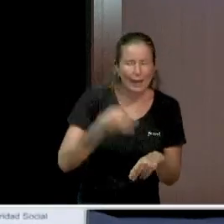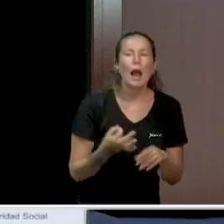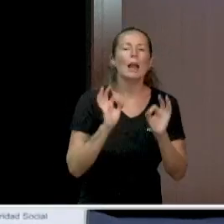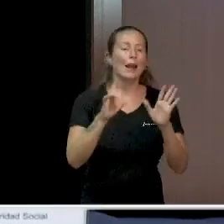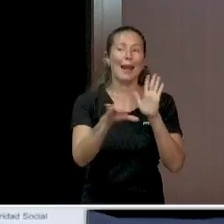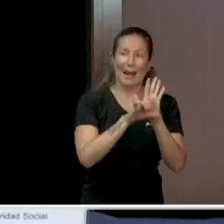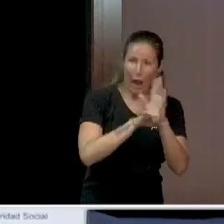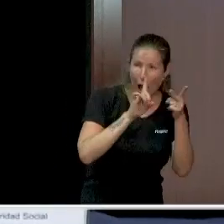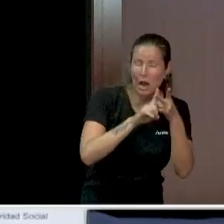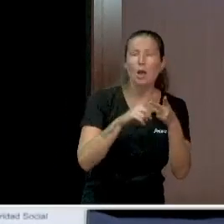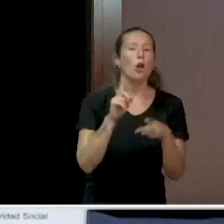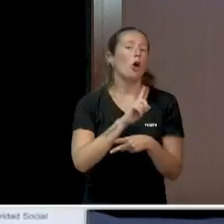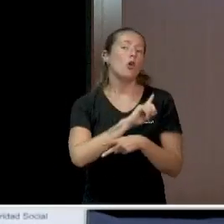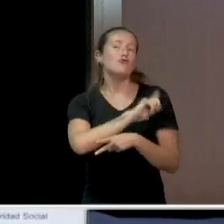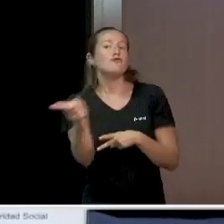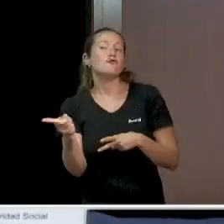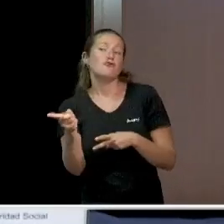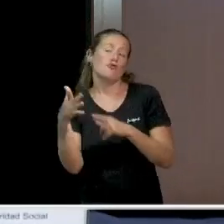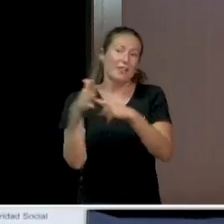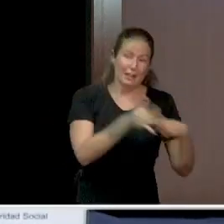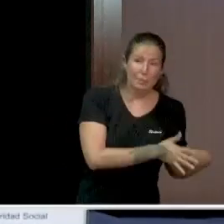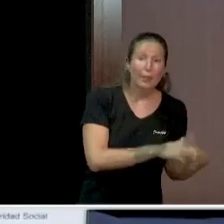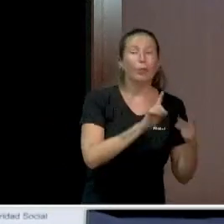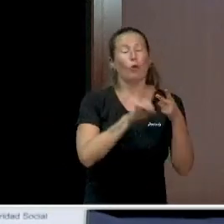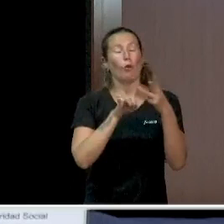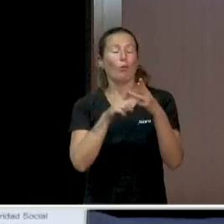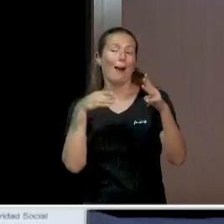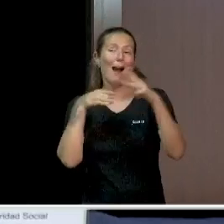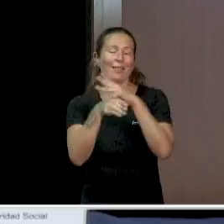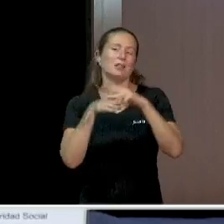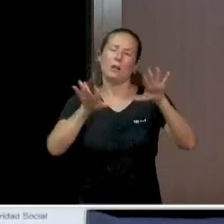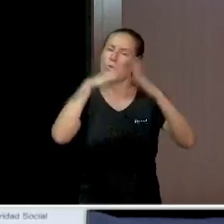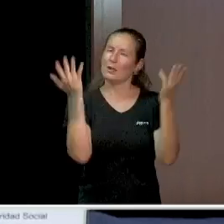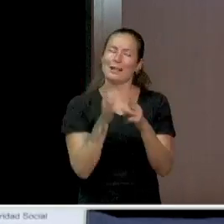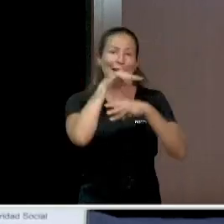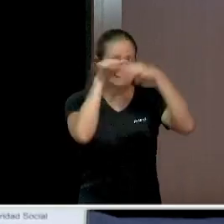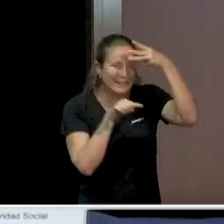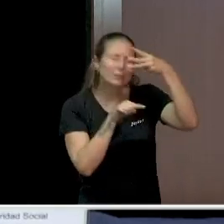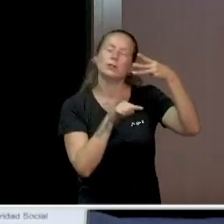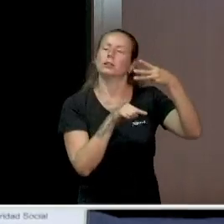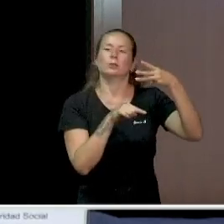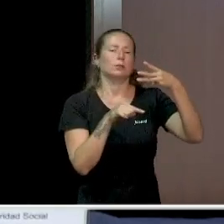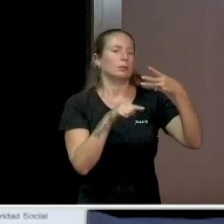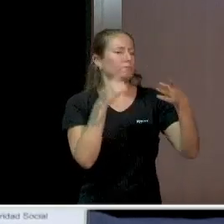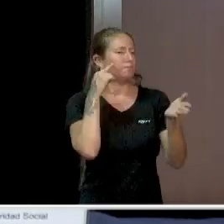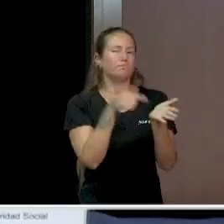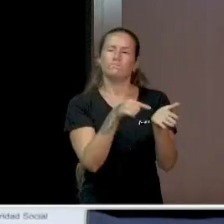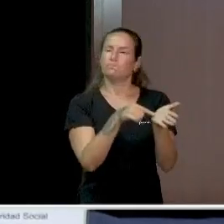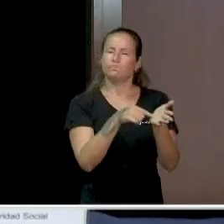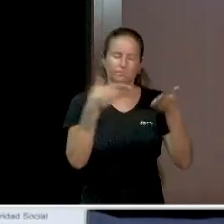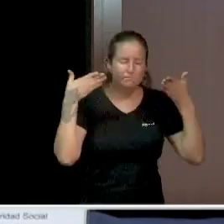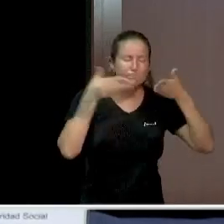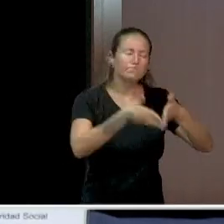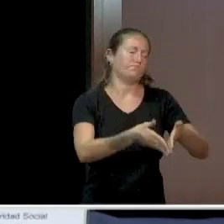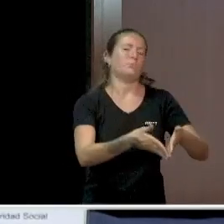no discriminación y medidas de garantía de la accesibilidad universal. Y dedica íntegramente un capítulo de la